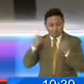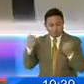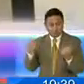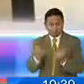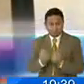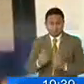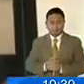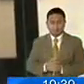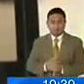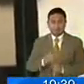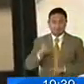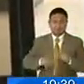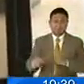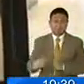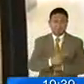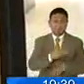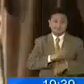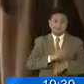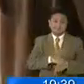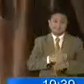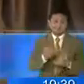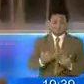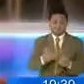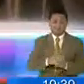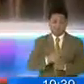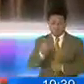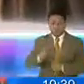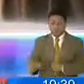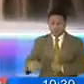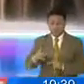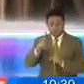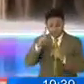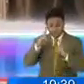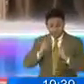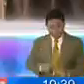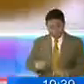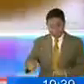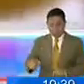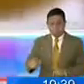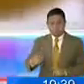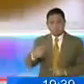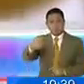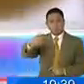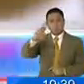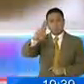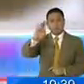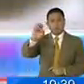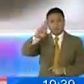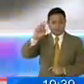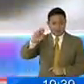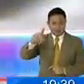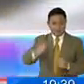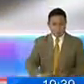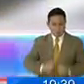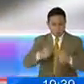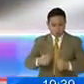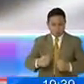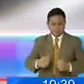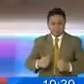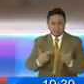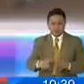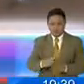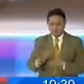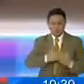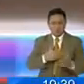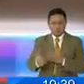sociedad. Estas son algunas de las razones del por qué se lo llama guerreros a las personas que padecen cáncer, quienes sin importar los obstáculos nos demuestran que la